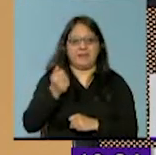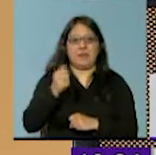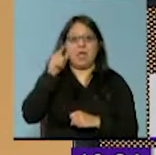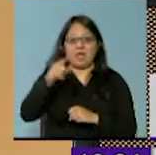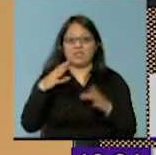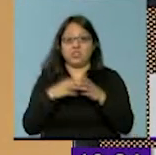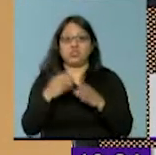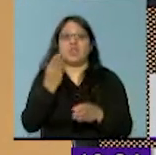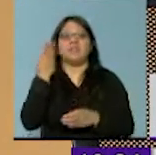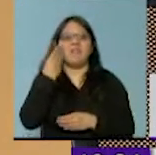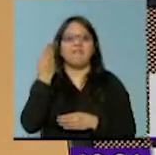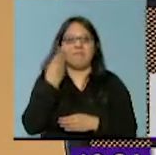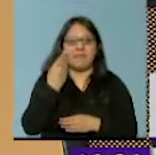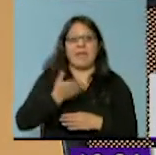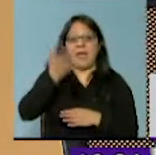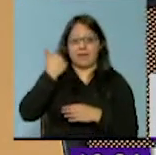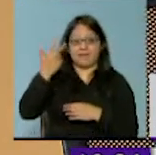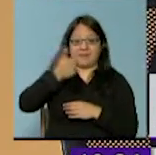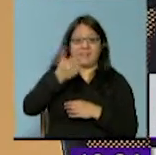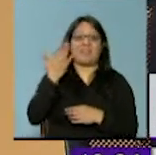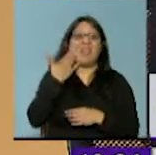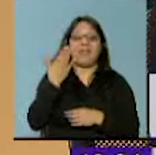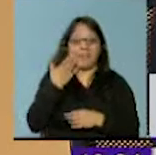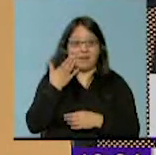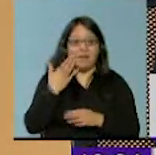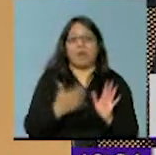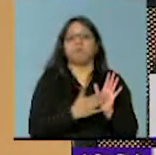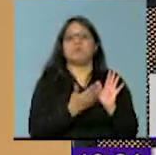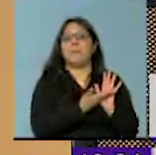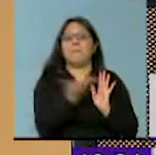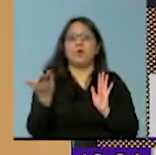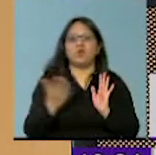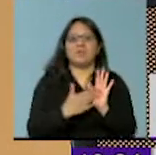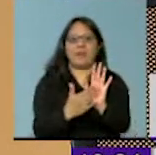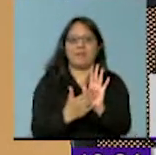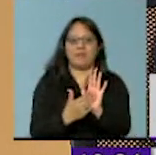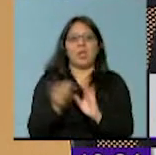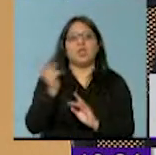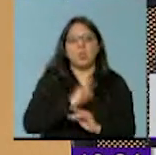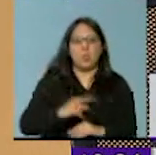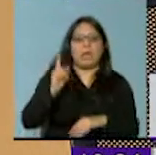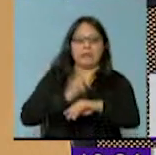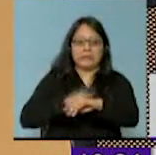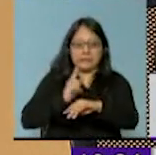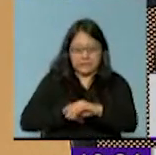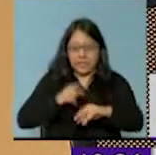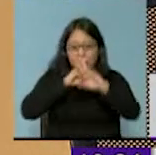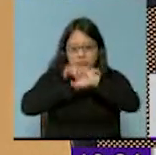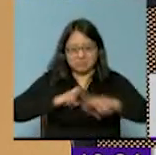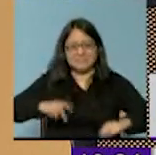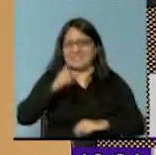Facebook, al día de ayer a las 18 horas. No estamos hablando de un print de pantalla que lleva tiempo, no es algo que está guardado. No, no,